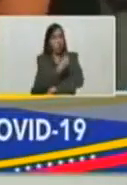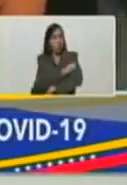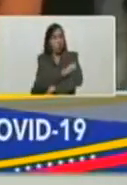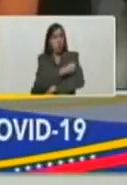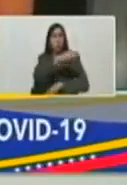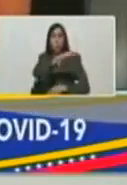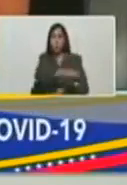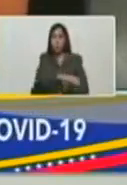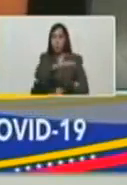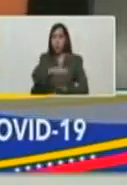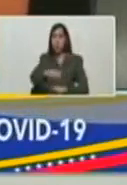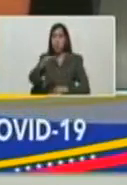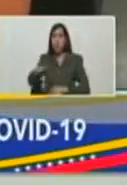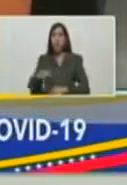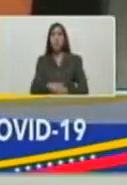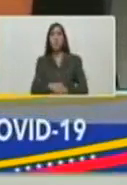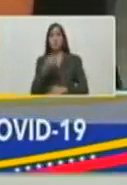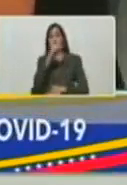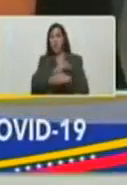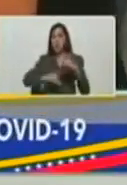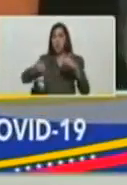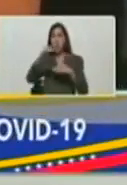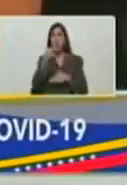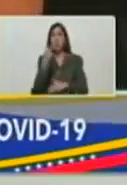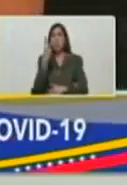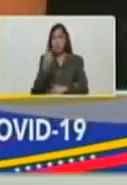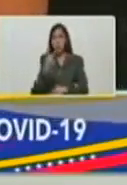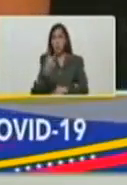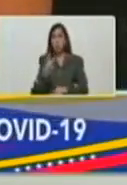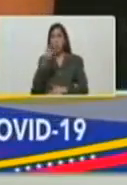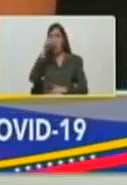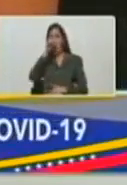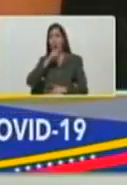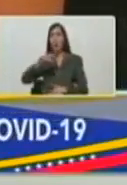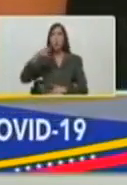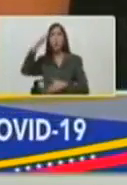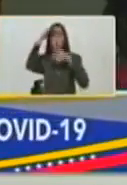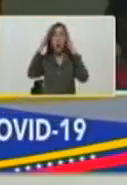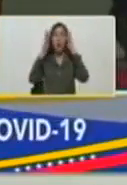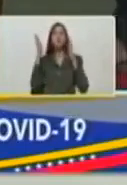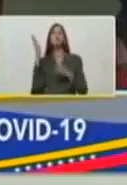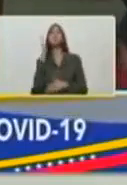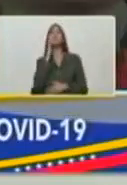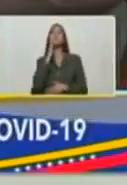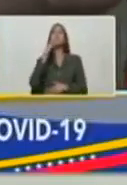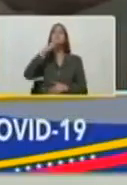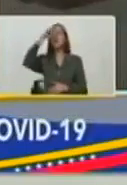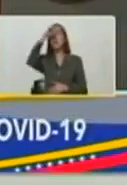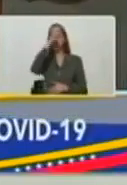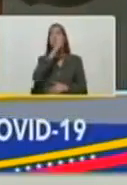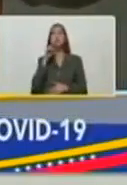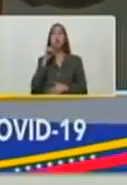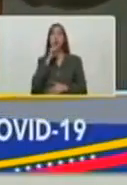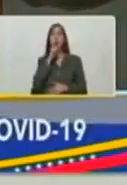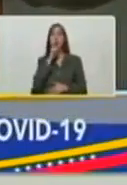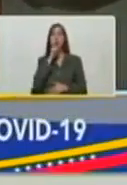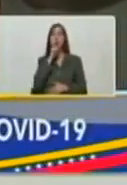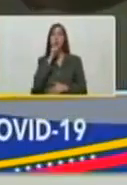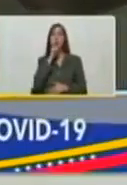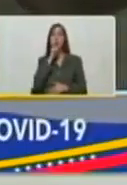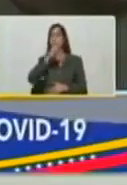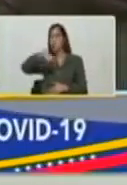niños y niñas mayores de 2 años. Atención madres, atención padres y abuelas y